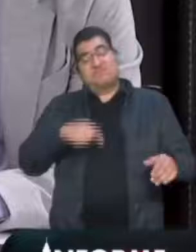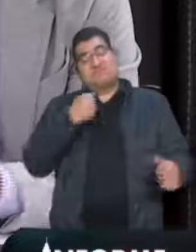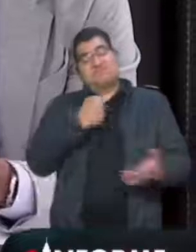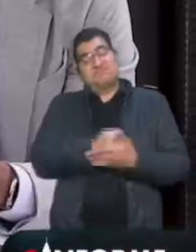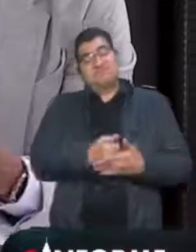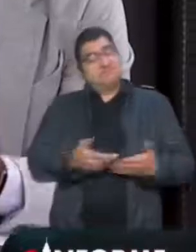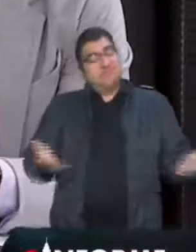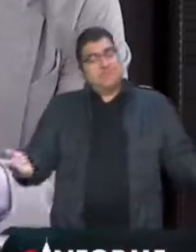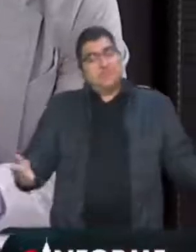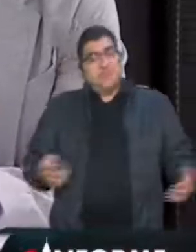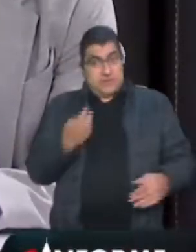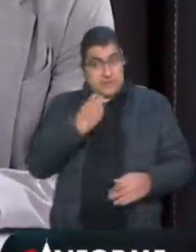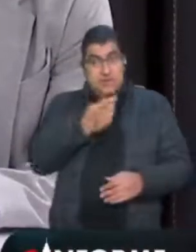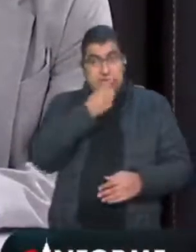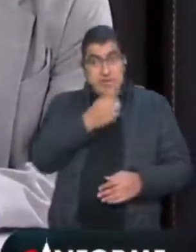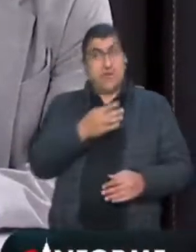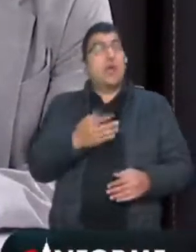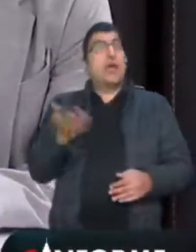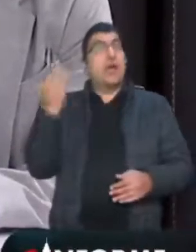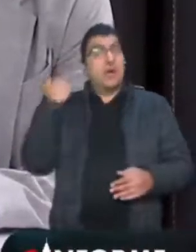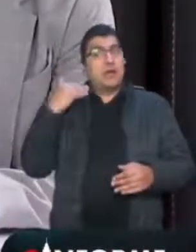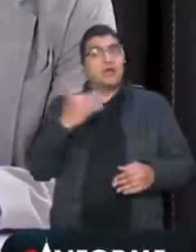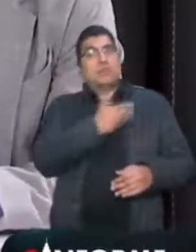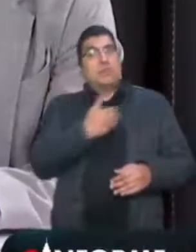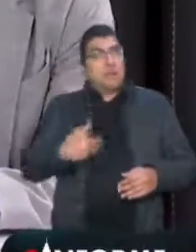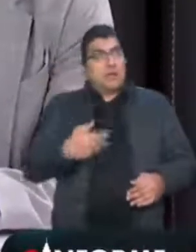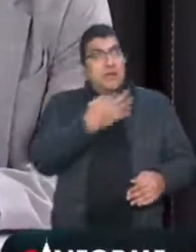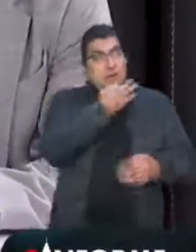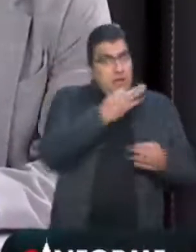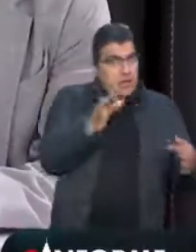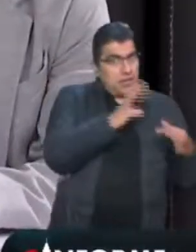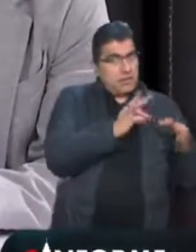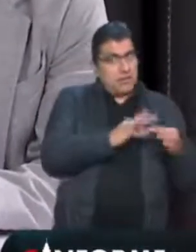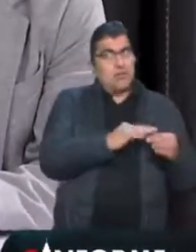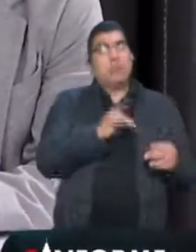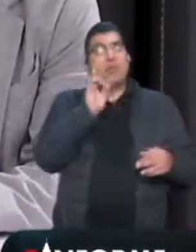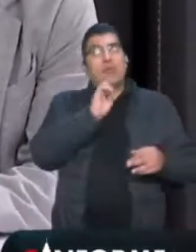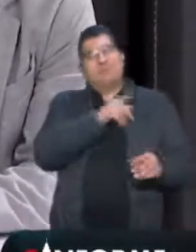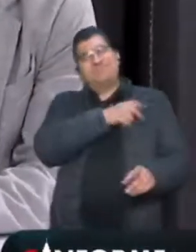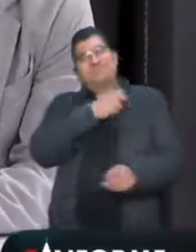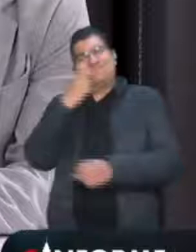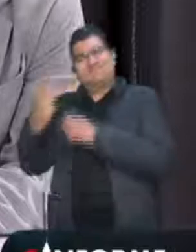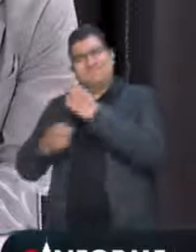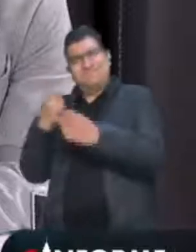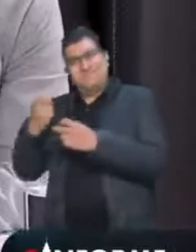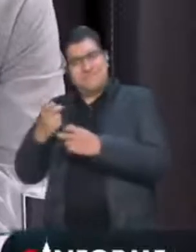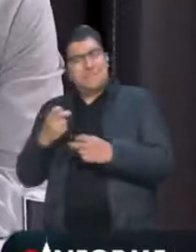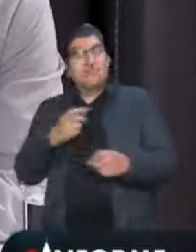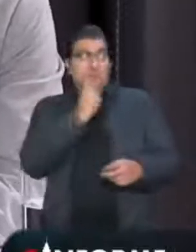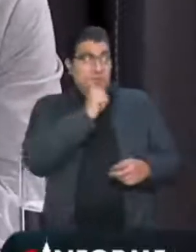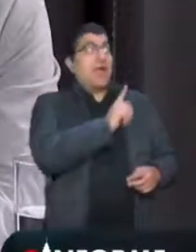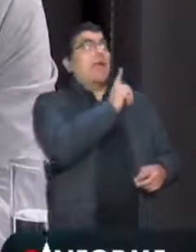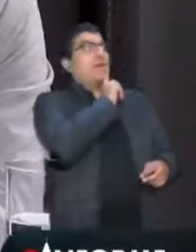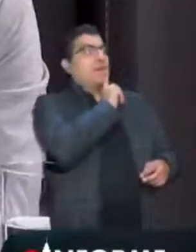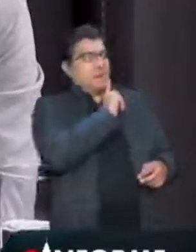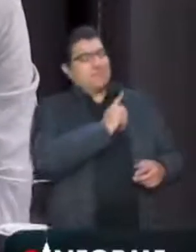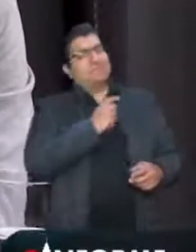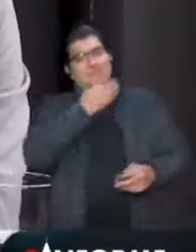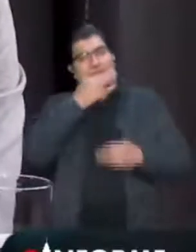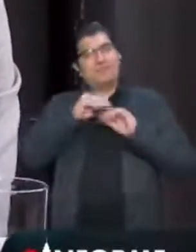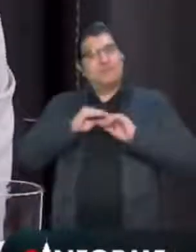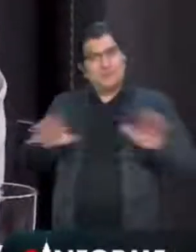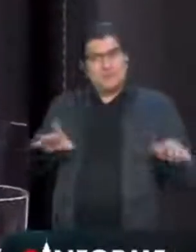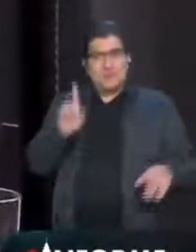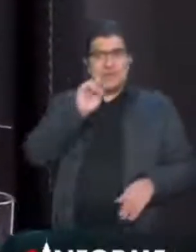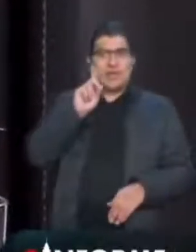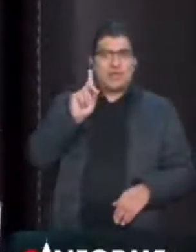dijo después de que el presidente la criticara y antes de que subiera ese video, la